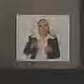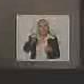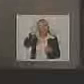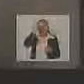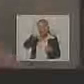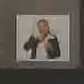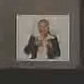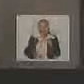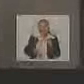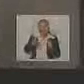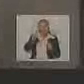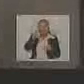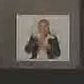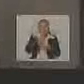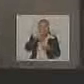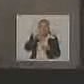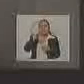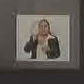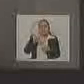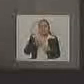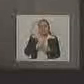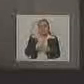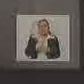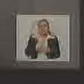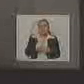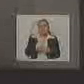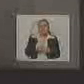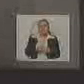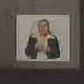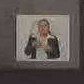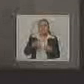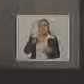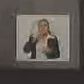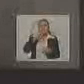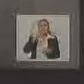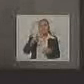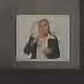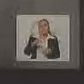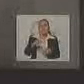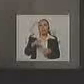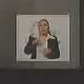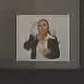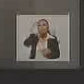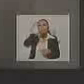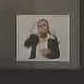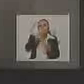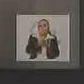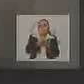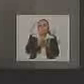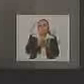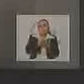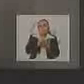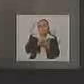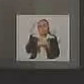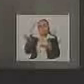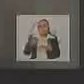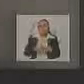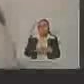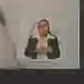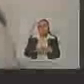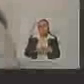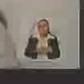tema del debate de esta noche, desarrollo social. En uso de la voz, la candidata Victoria Alejandra Rodríguez Noriega.